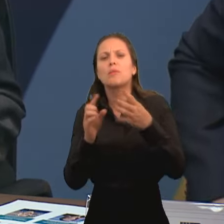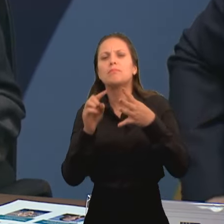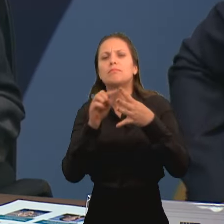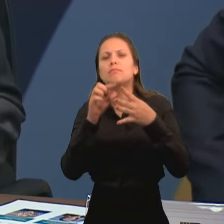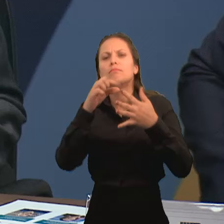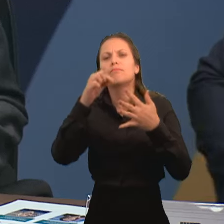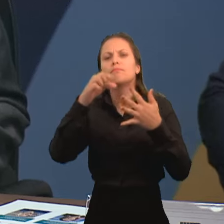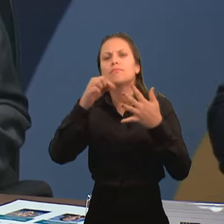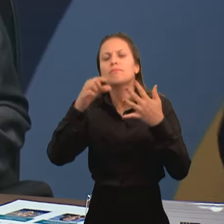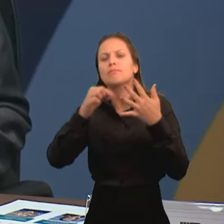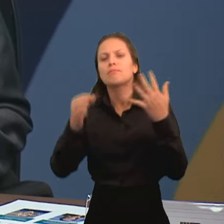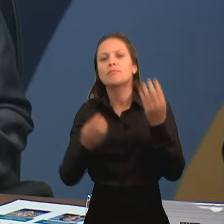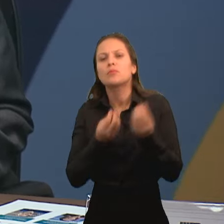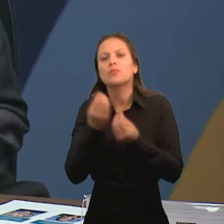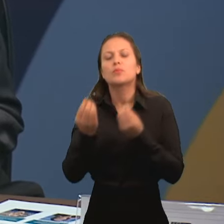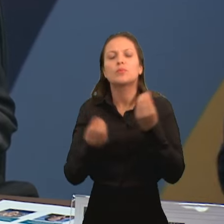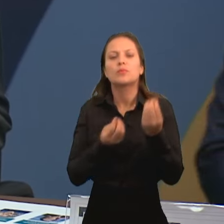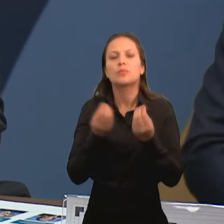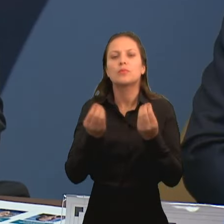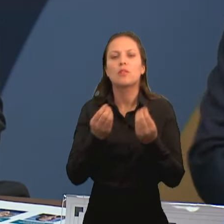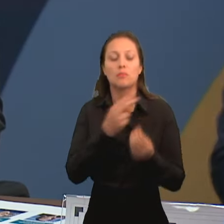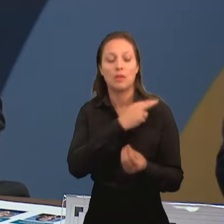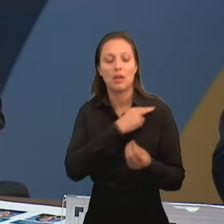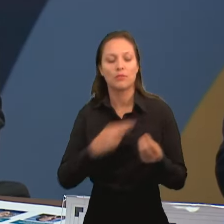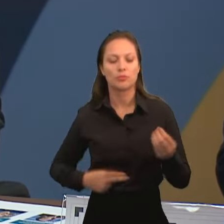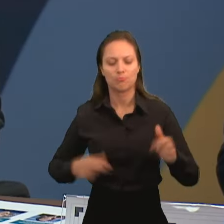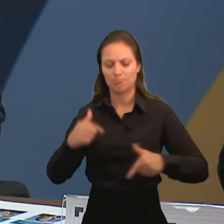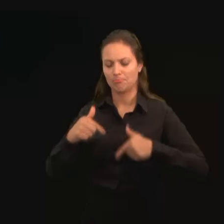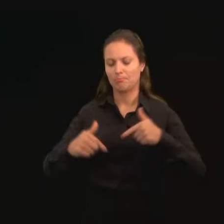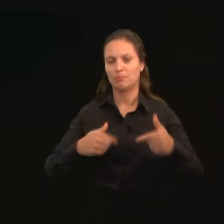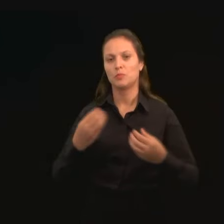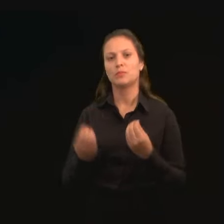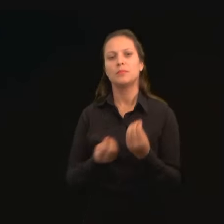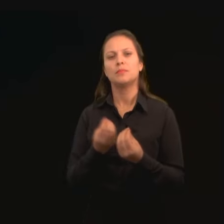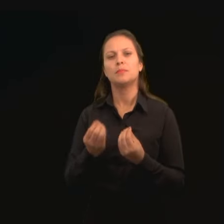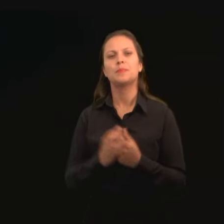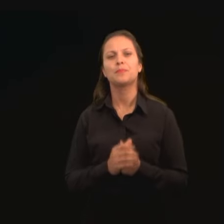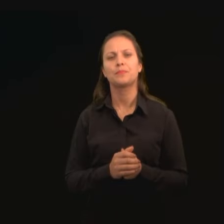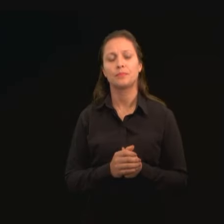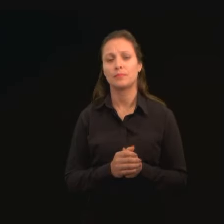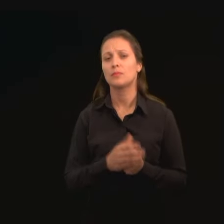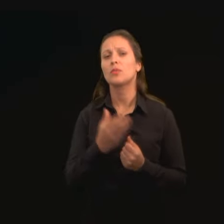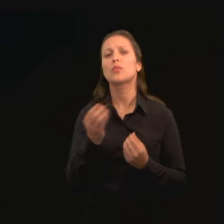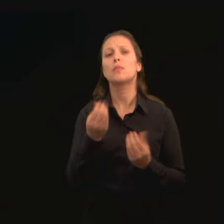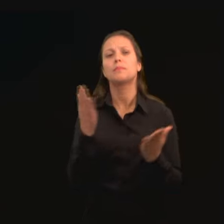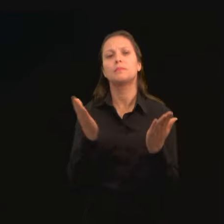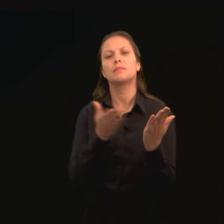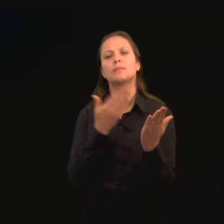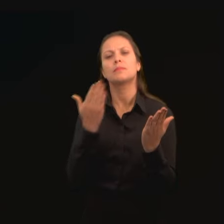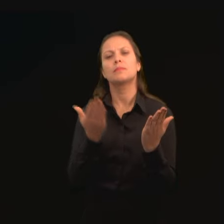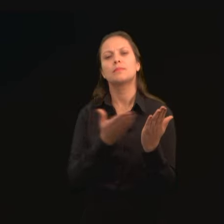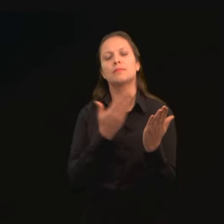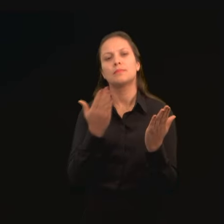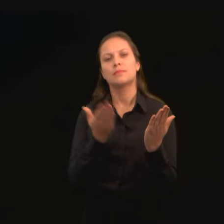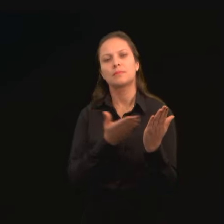y hablar sobre algunos puntos que mi grupo de investigación en Harvard, en lo que están